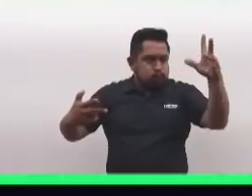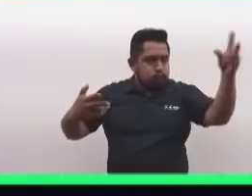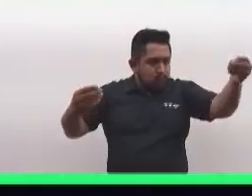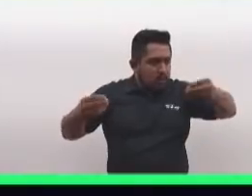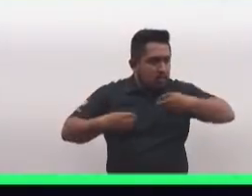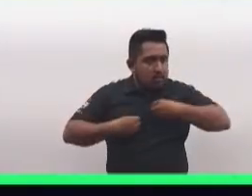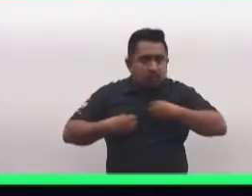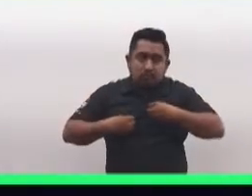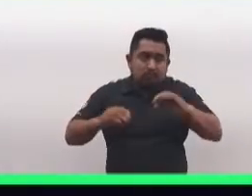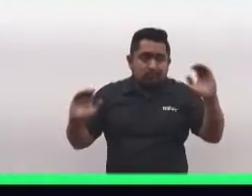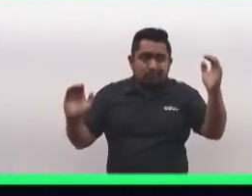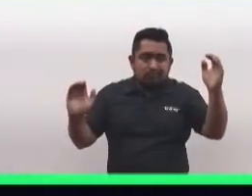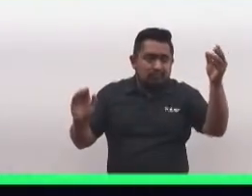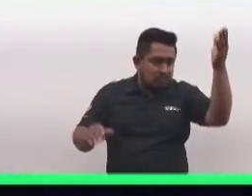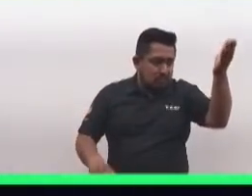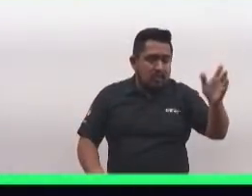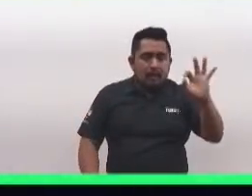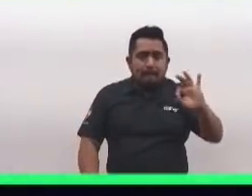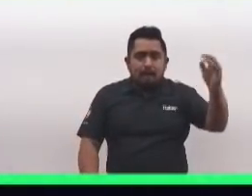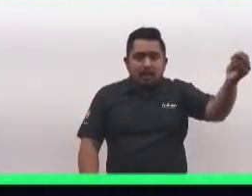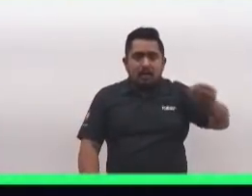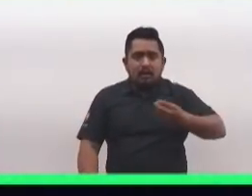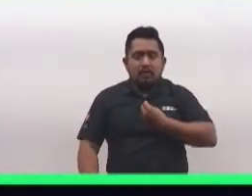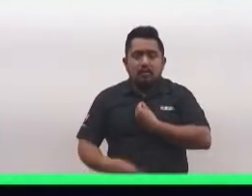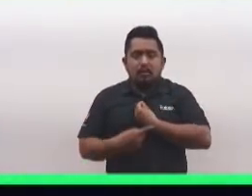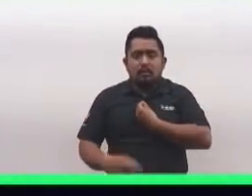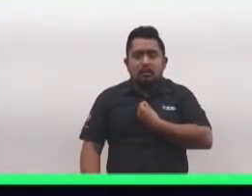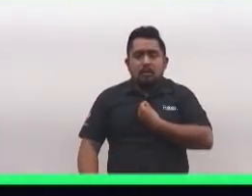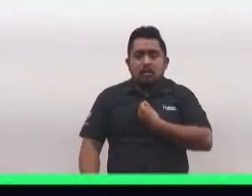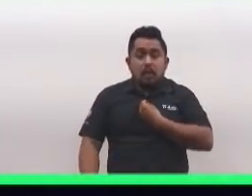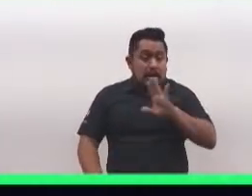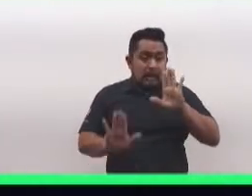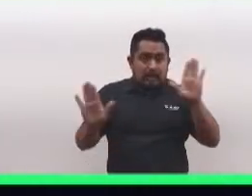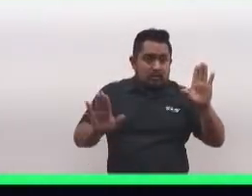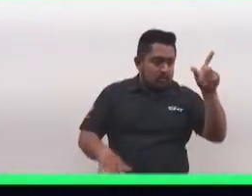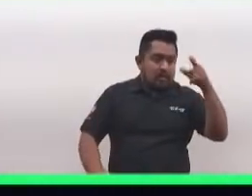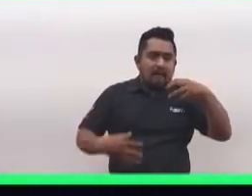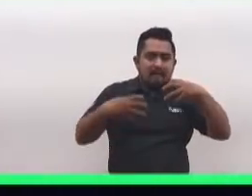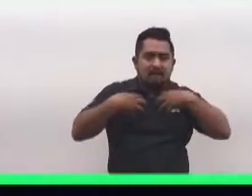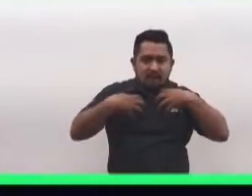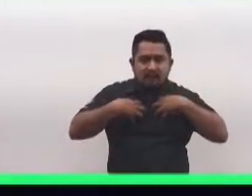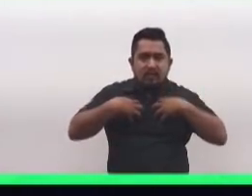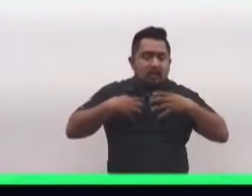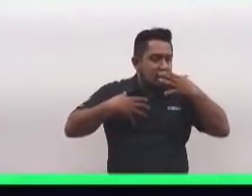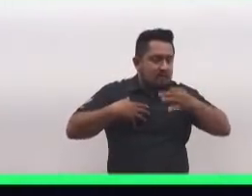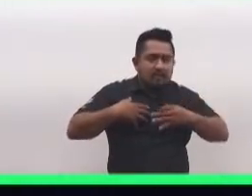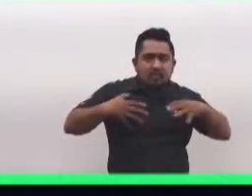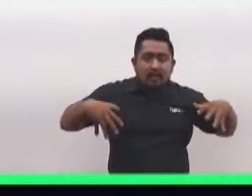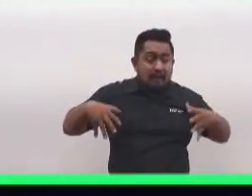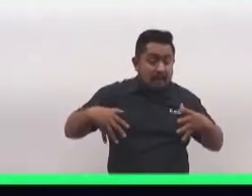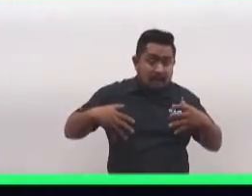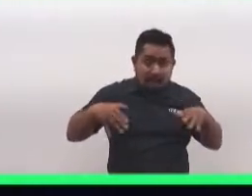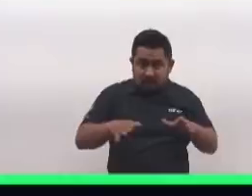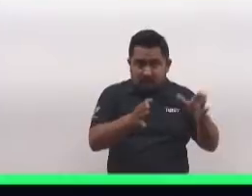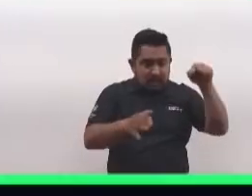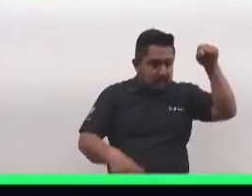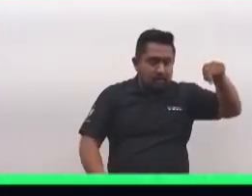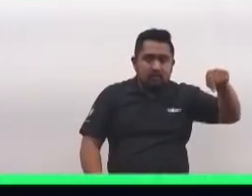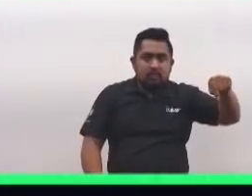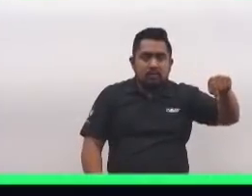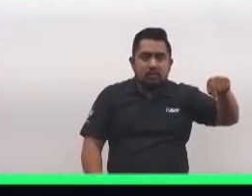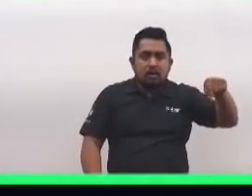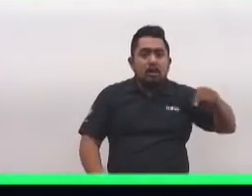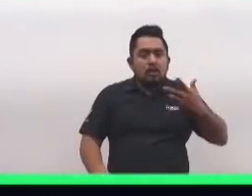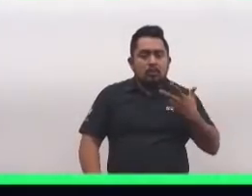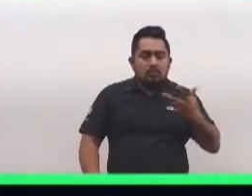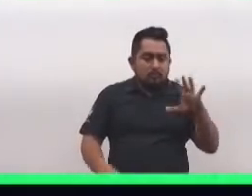hacer la biblia dice que él es el camino la verdad y es la vida y que nadie puede llegar al